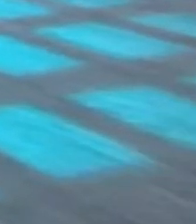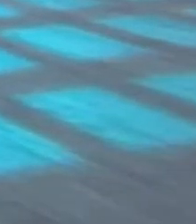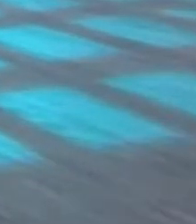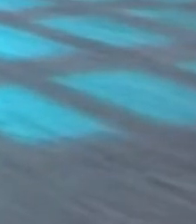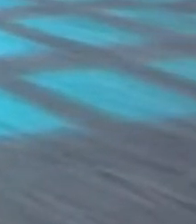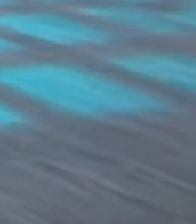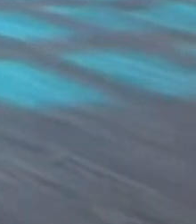¡Gracias!